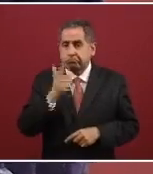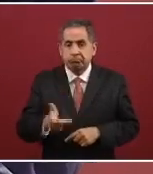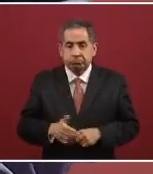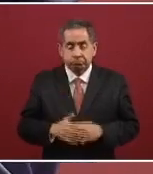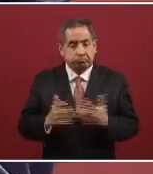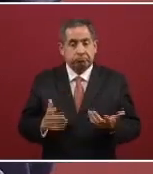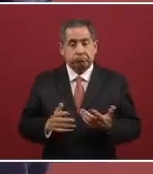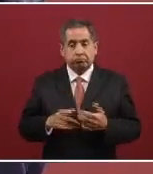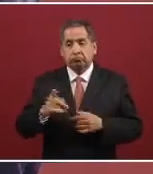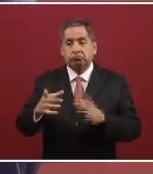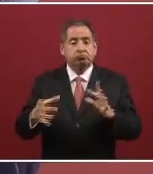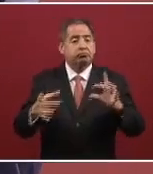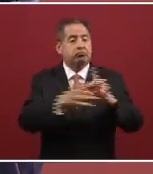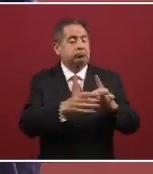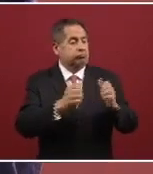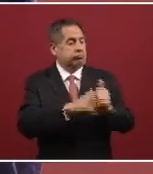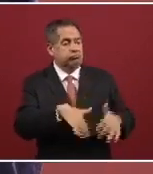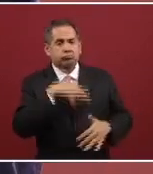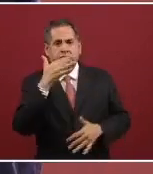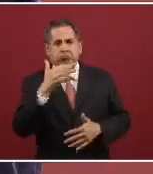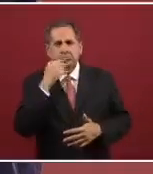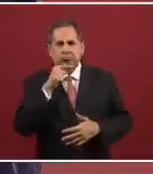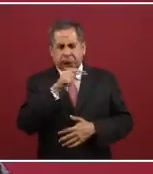resulta que lo vinculan con corrupción.